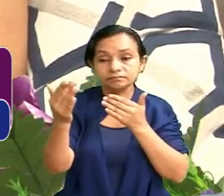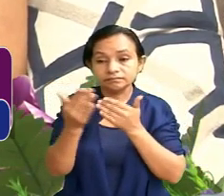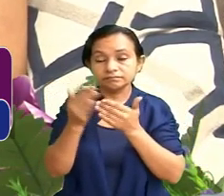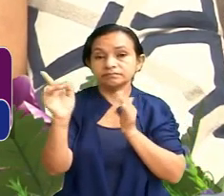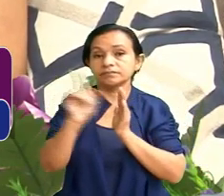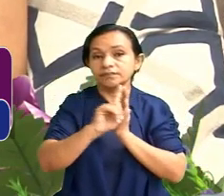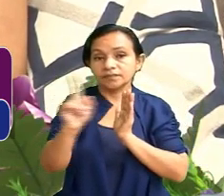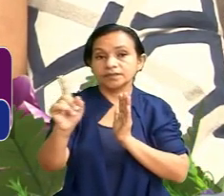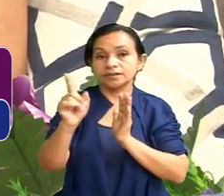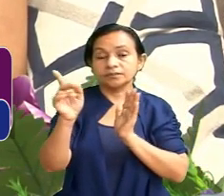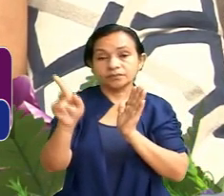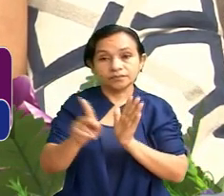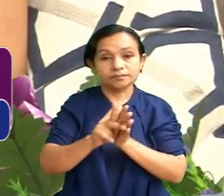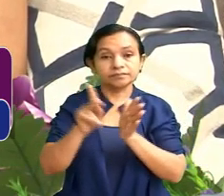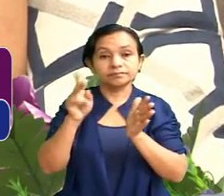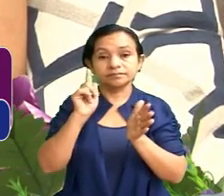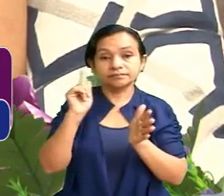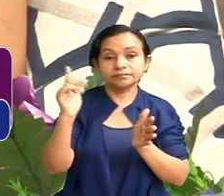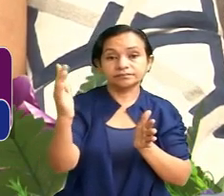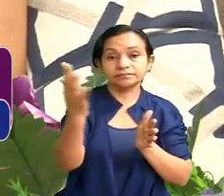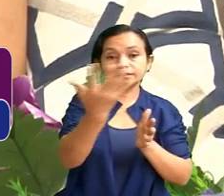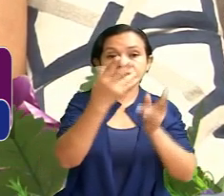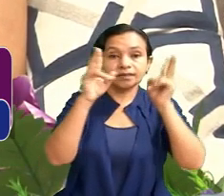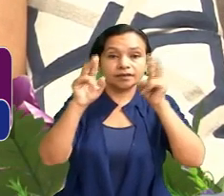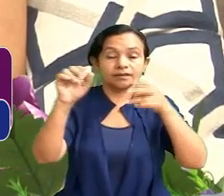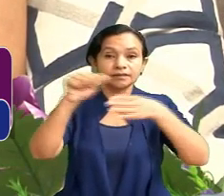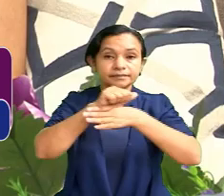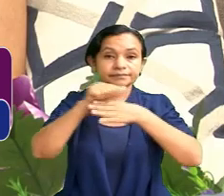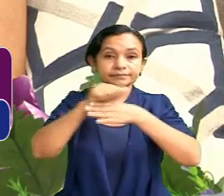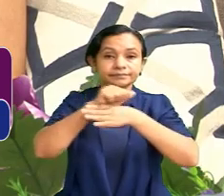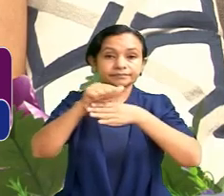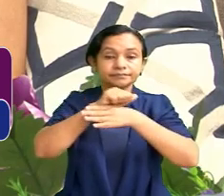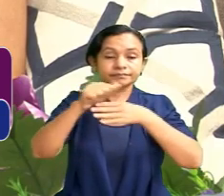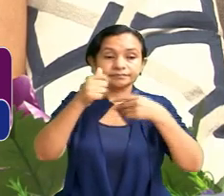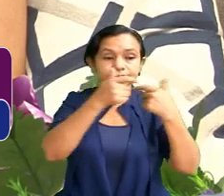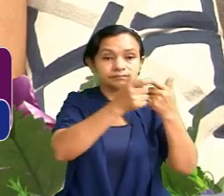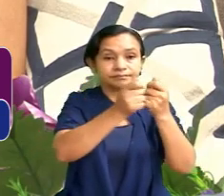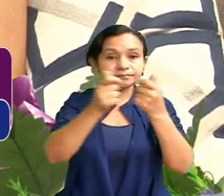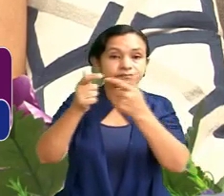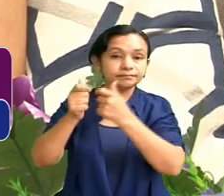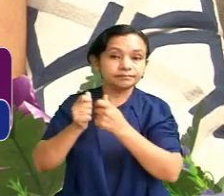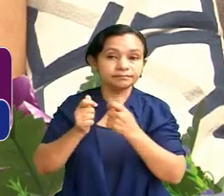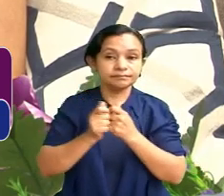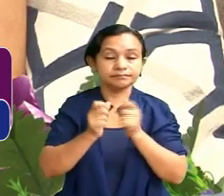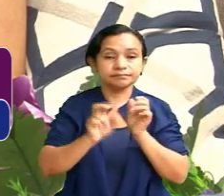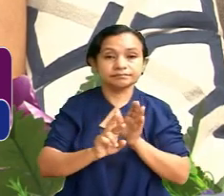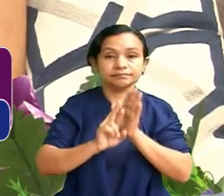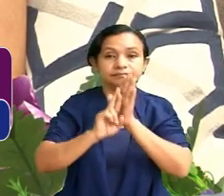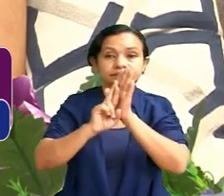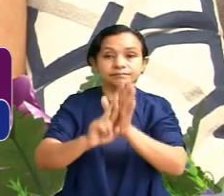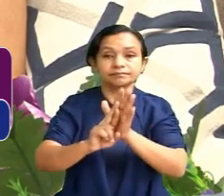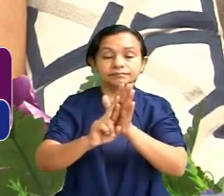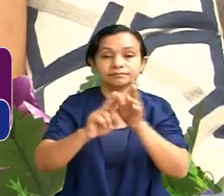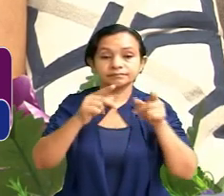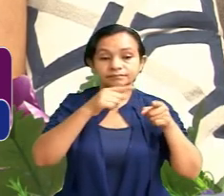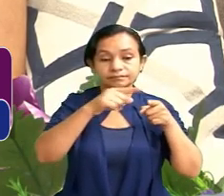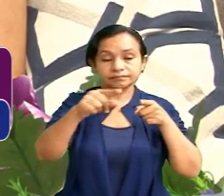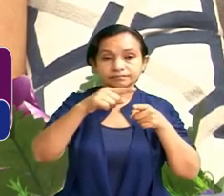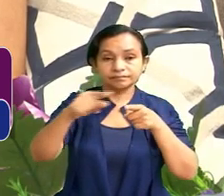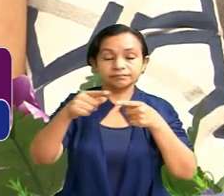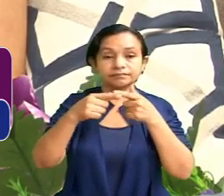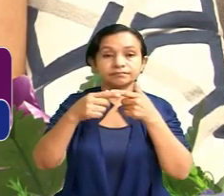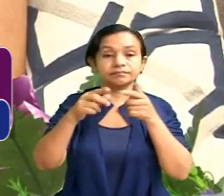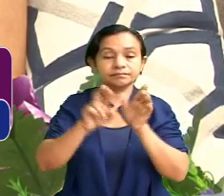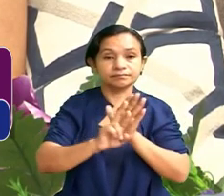todo lo que tiene que ver al mismo tiempo con la preparación de las brigadas de la habilidad de respuesta a las brigadas municipales de respuesta